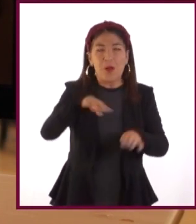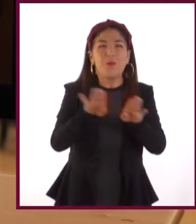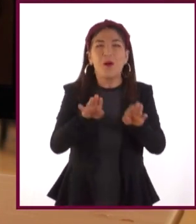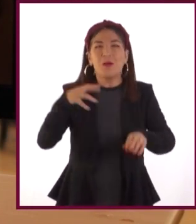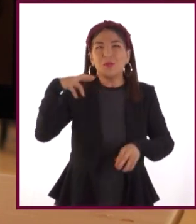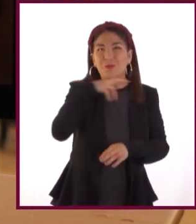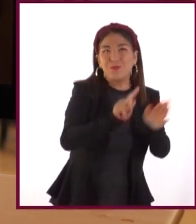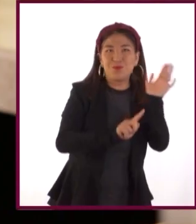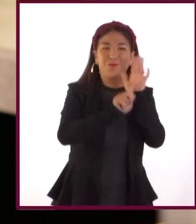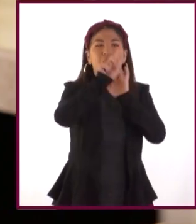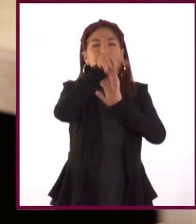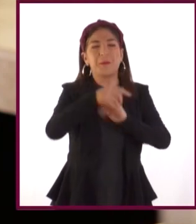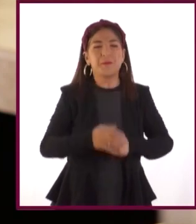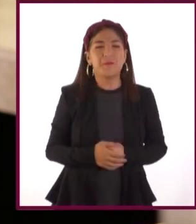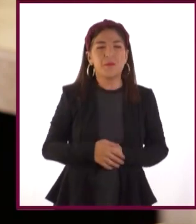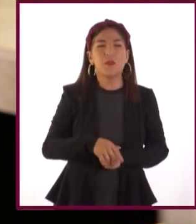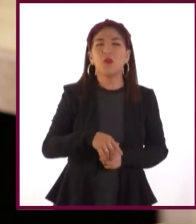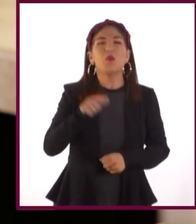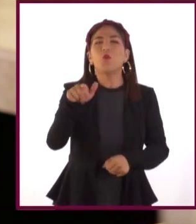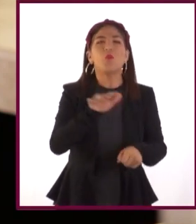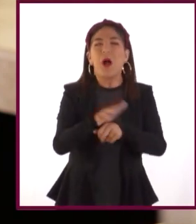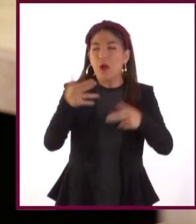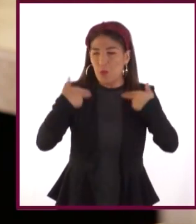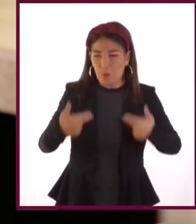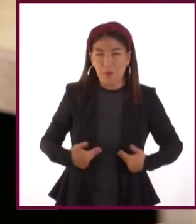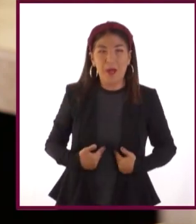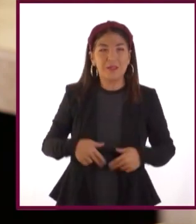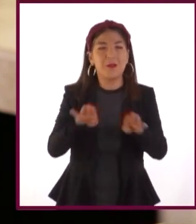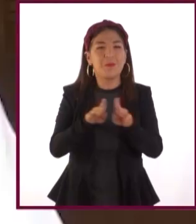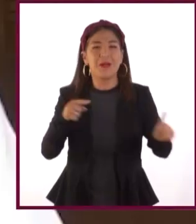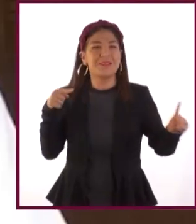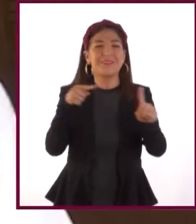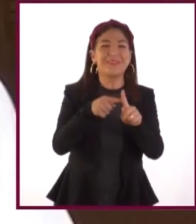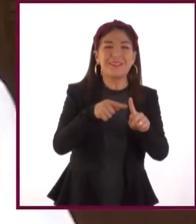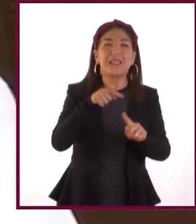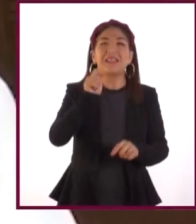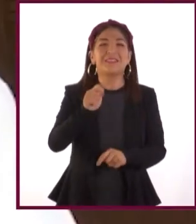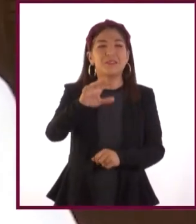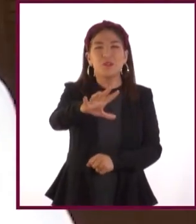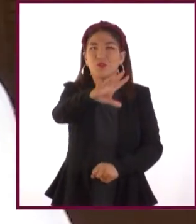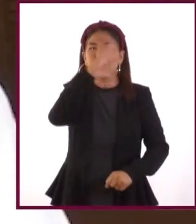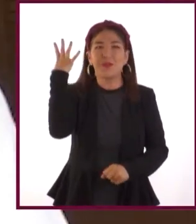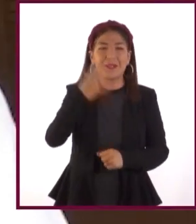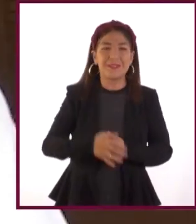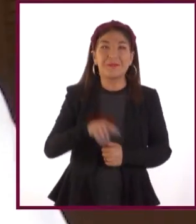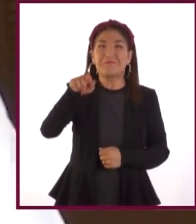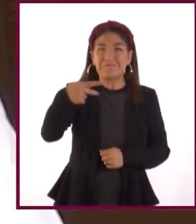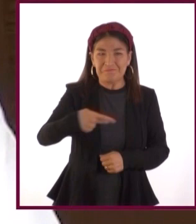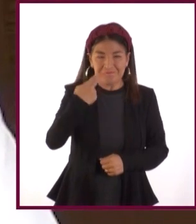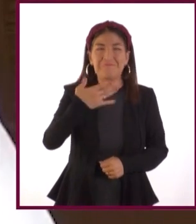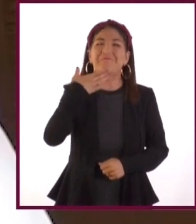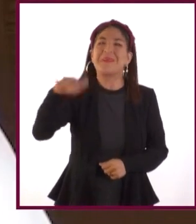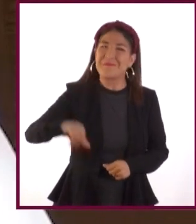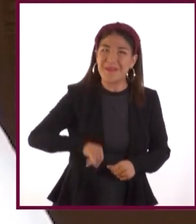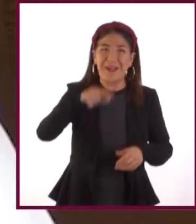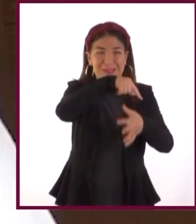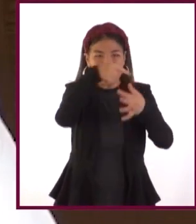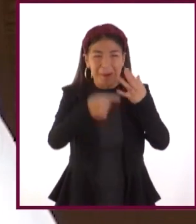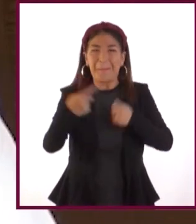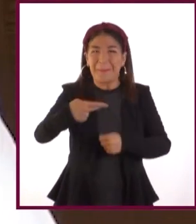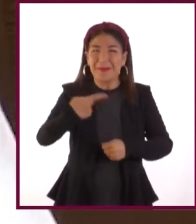veces mayor. Y eso no es tan fácil de soportar. Uno tiene que estar preparado y por eso se hacen estos entrenamientos en